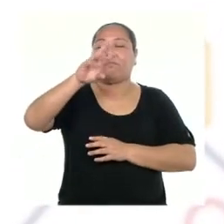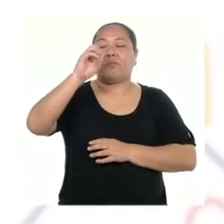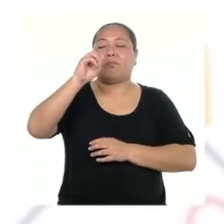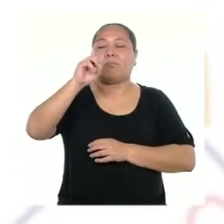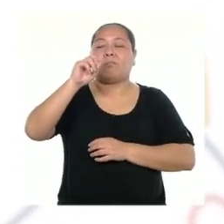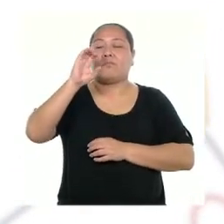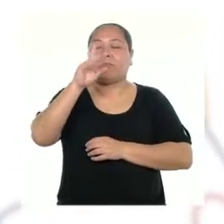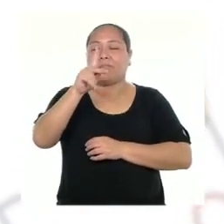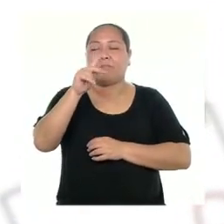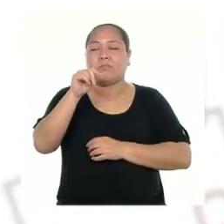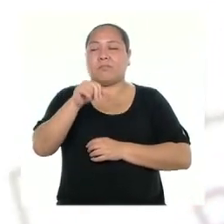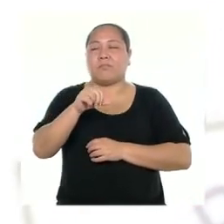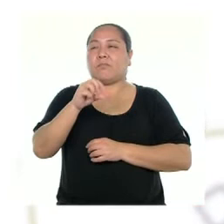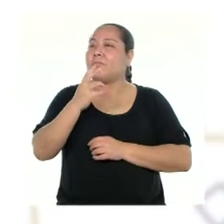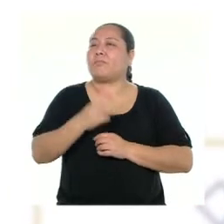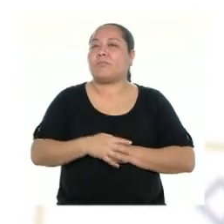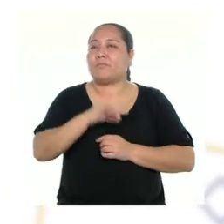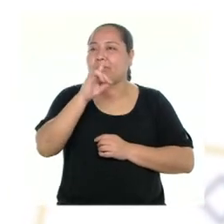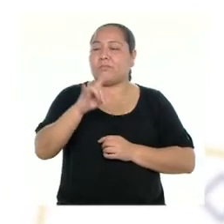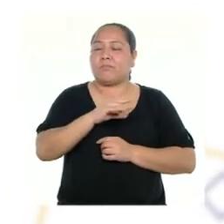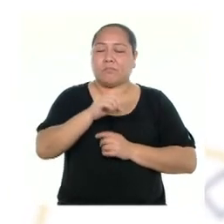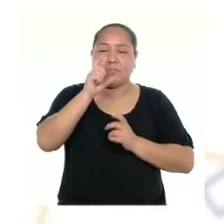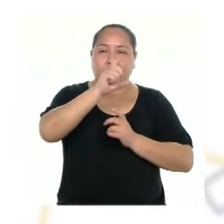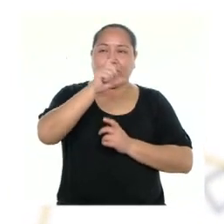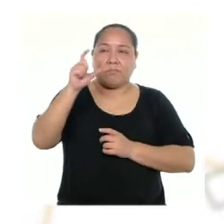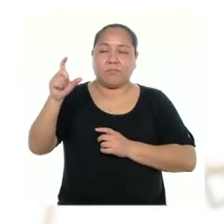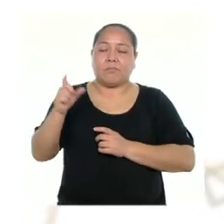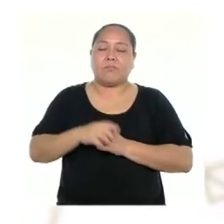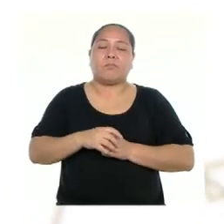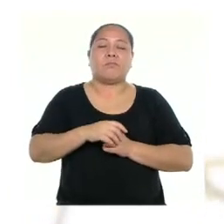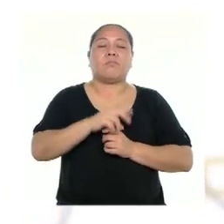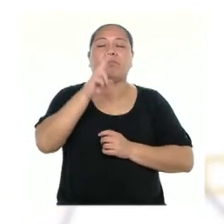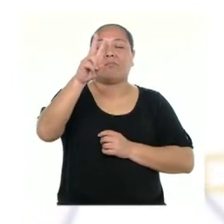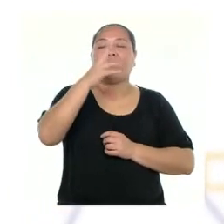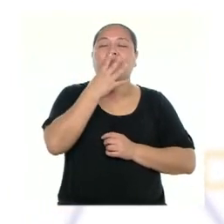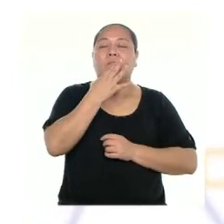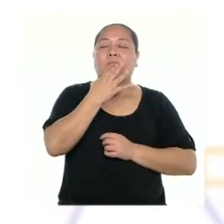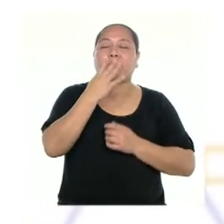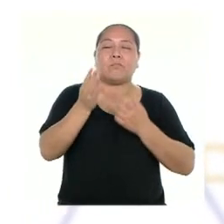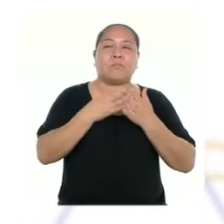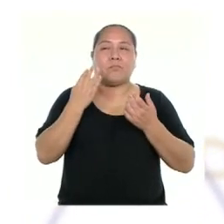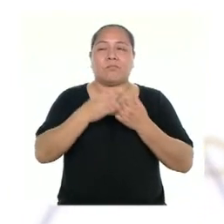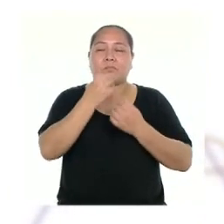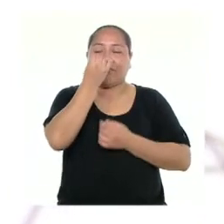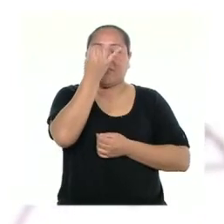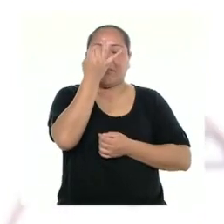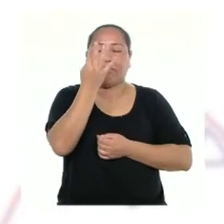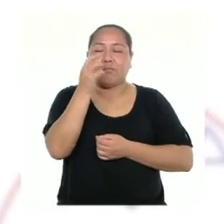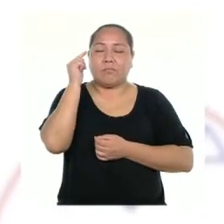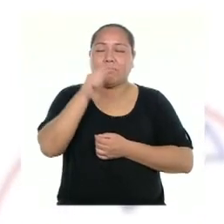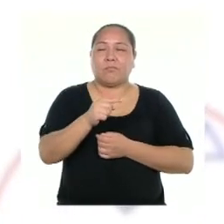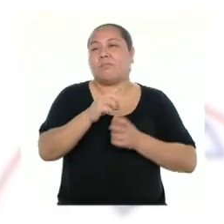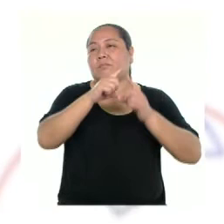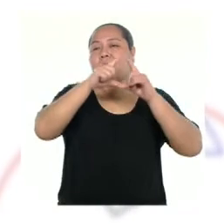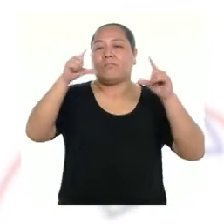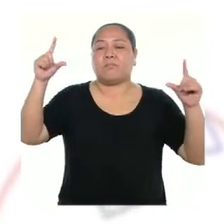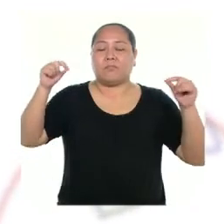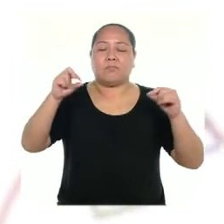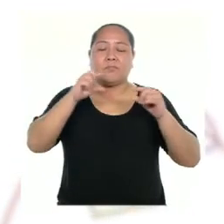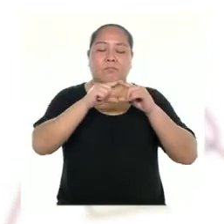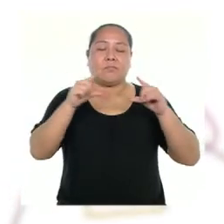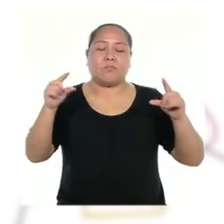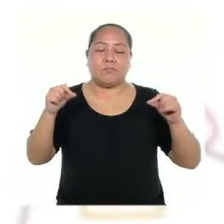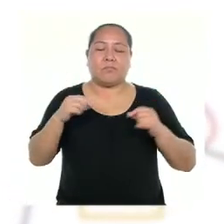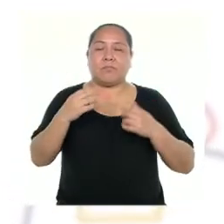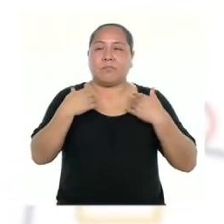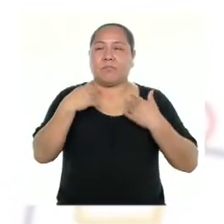kilómetros. Usaremos tiras de dos colores para facilitar el conteo. Con estas tiras rectangulares